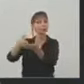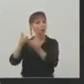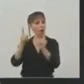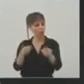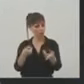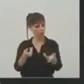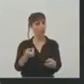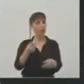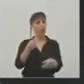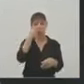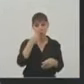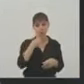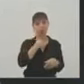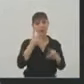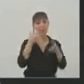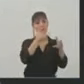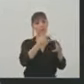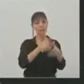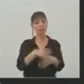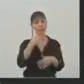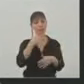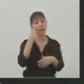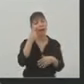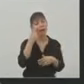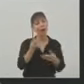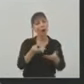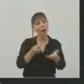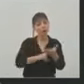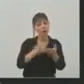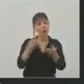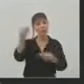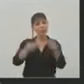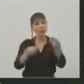quiero decir que me gustaría haber tenido el presupuesto para debatir, no que nos